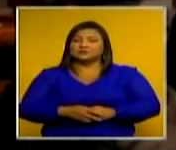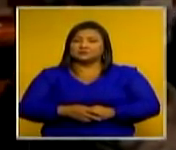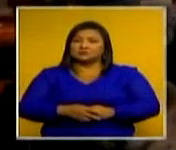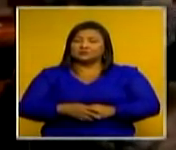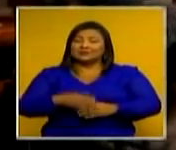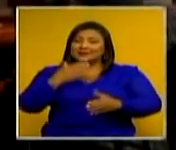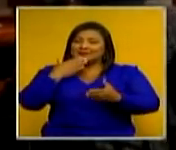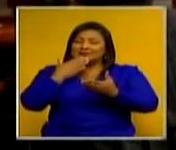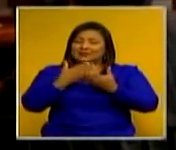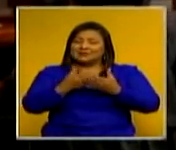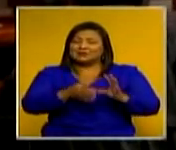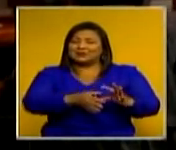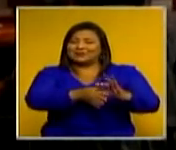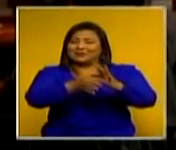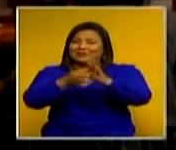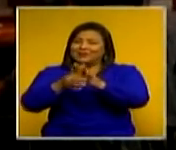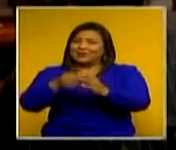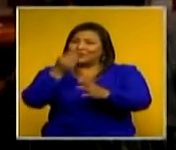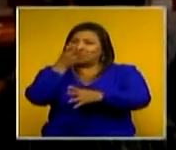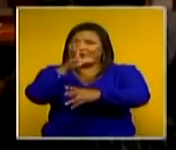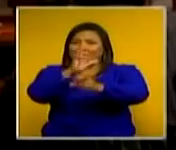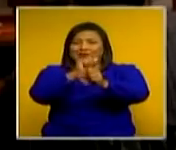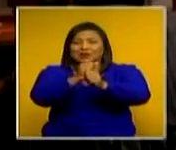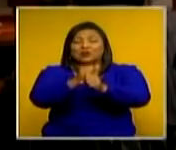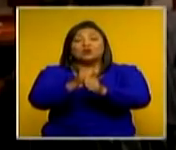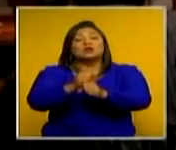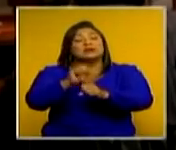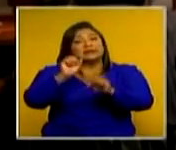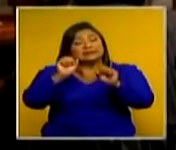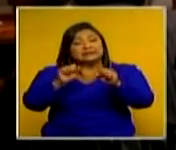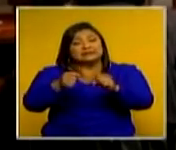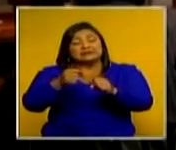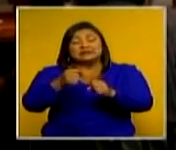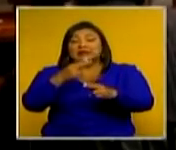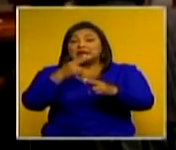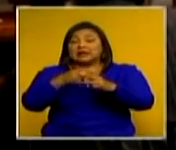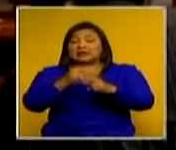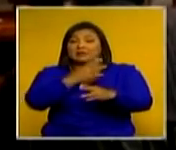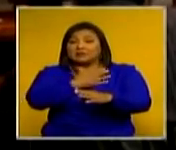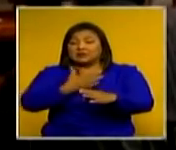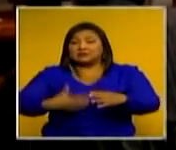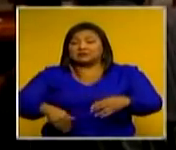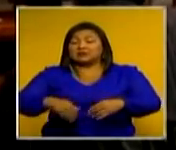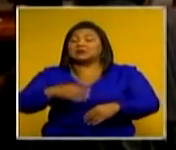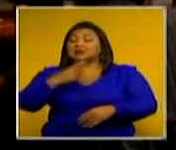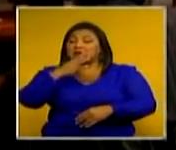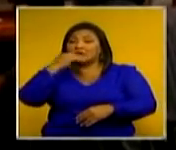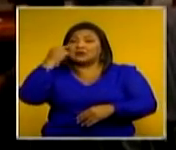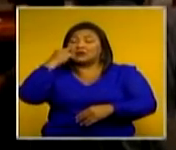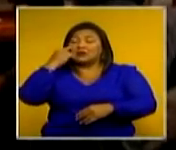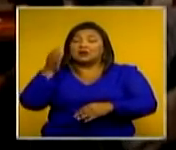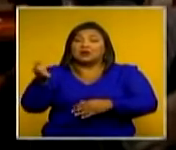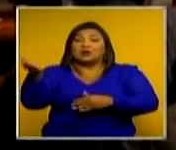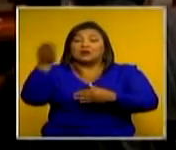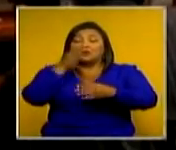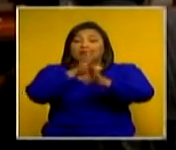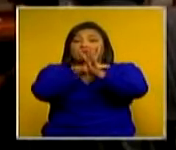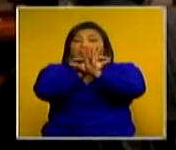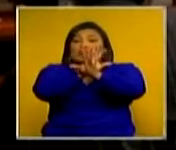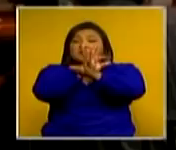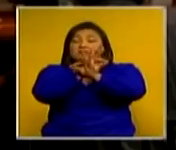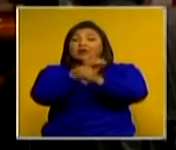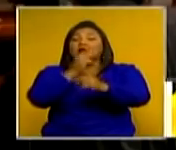gracias compañeros amables televidentes buenas noches y en efecto el ex presidente de la república rafael correa compareció vía skype